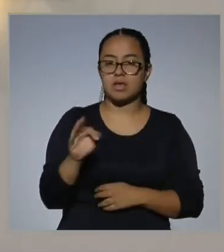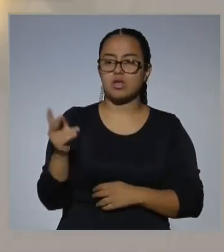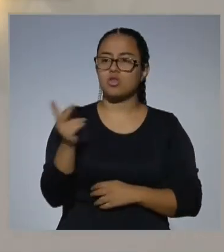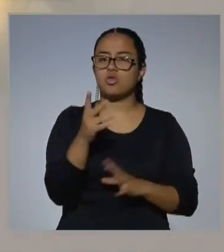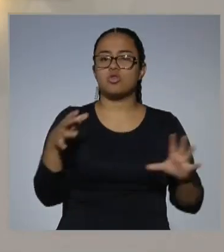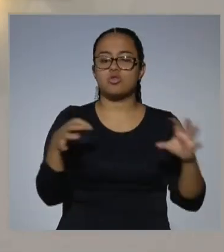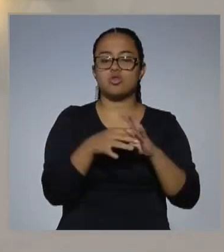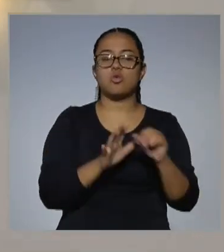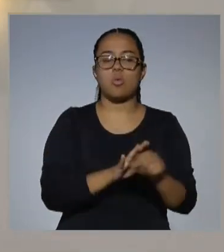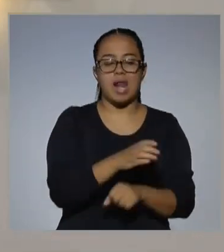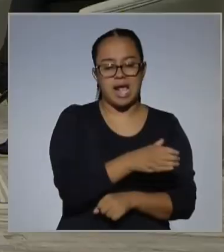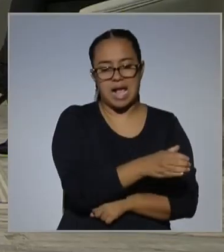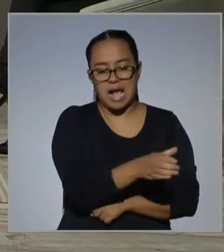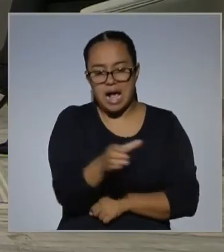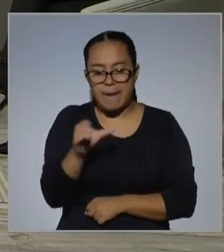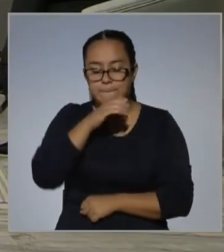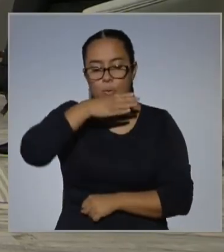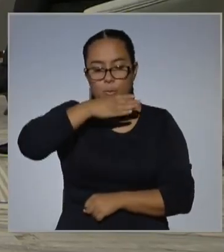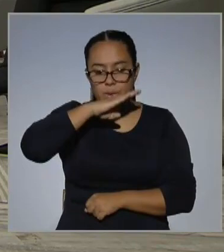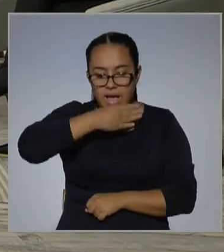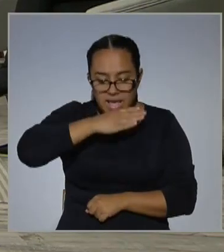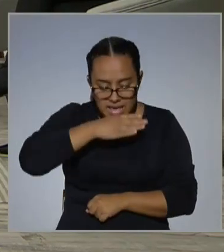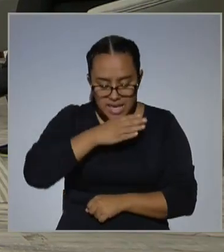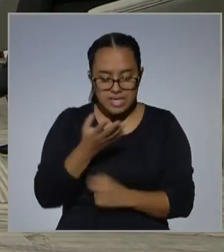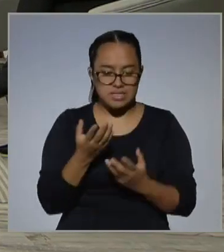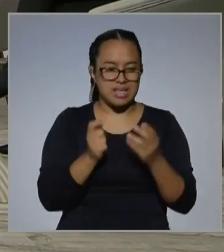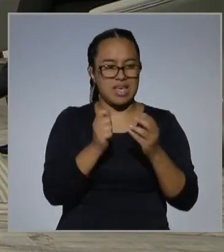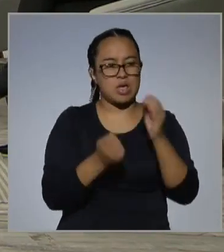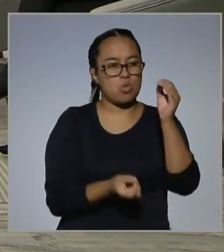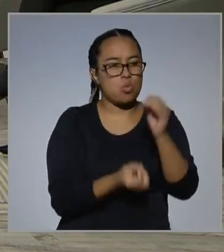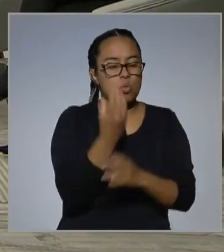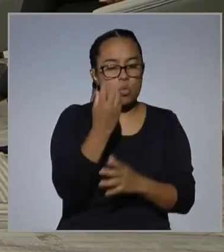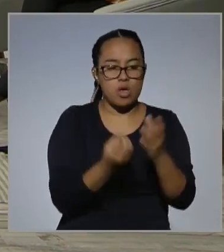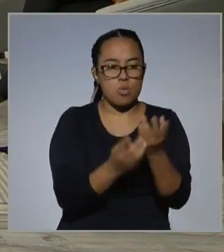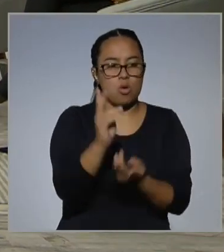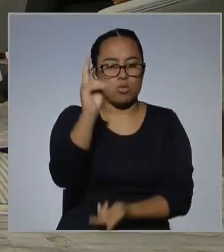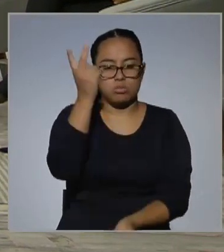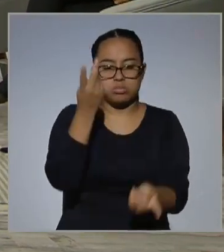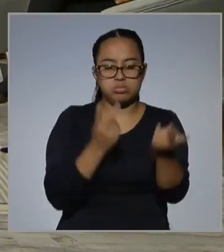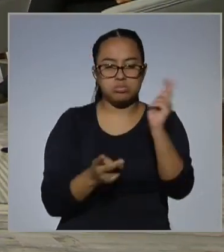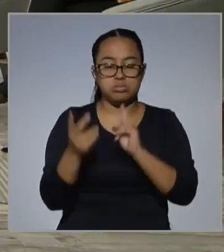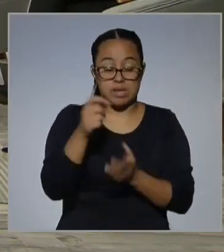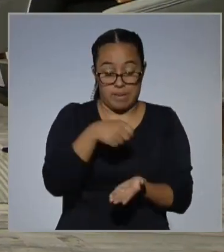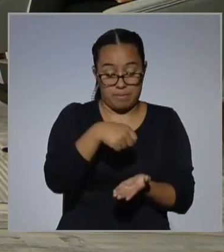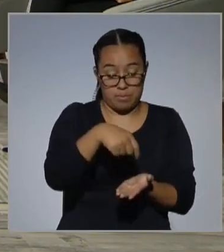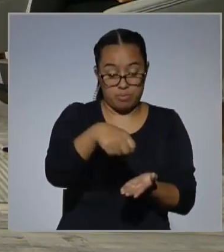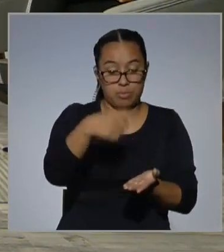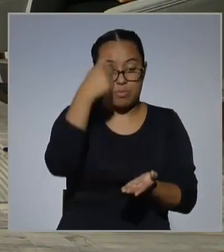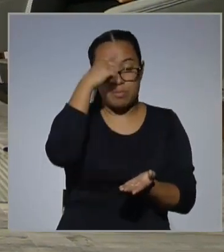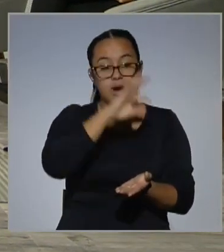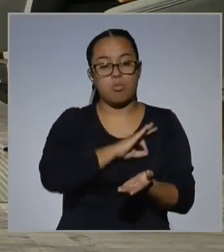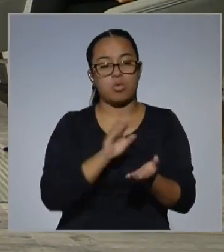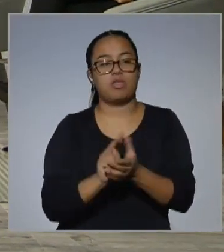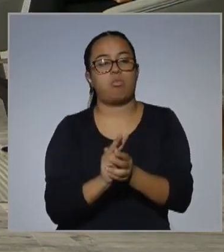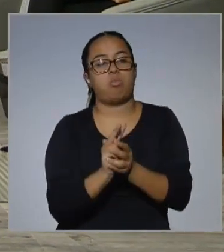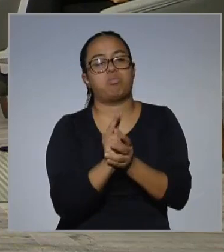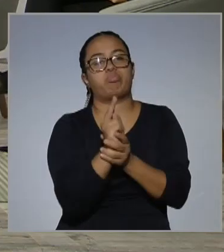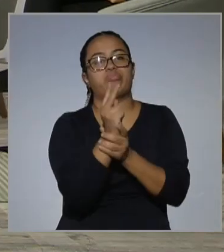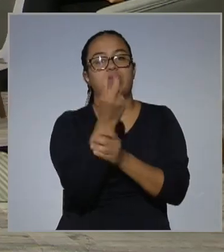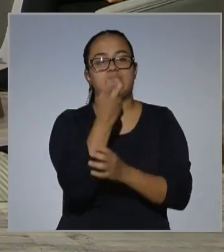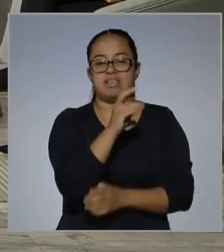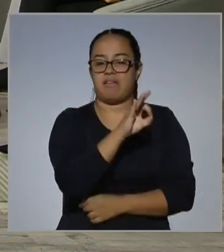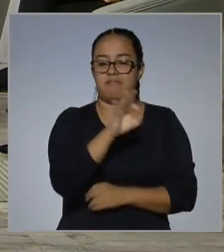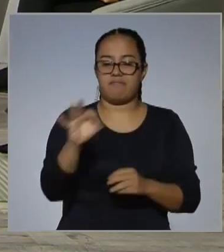relacionaban mucho con la agricultura, con el maíz, con lo nuevo, con lo que era sembrar para poder cosechar. Entonces,